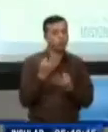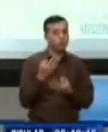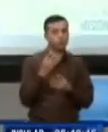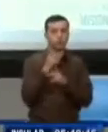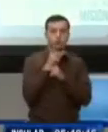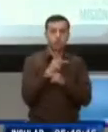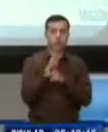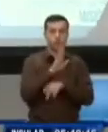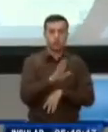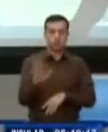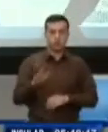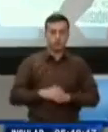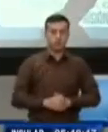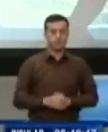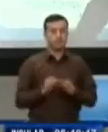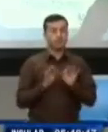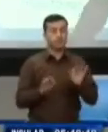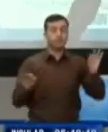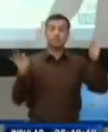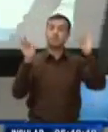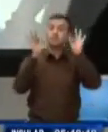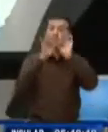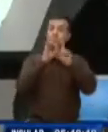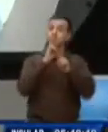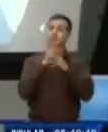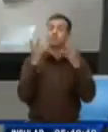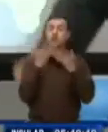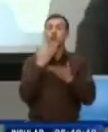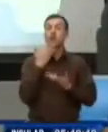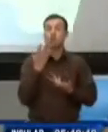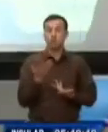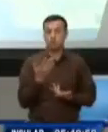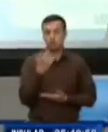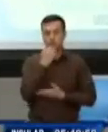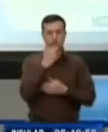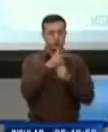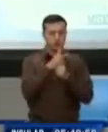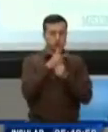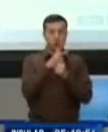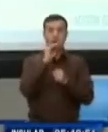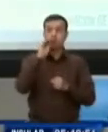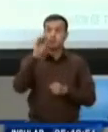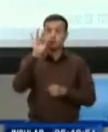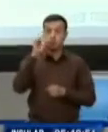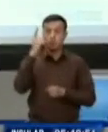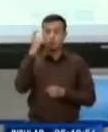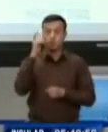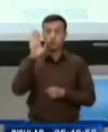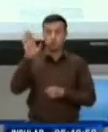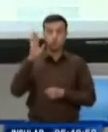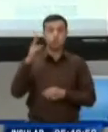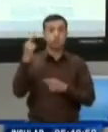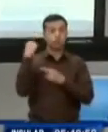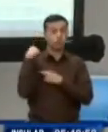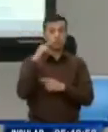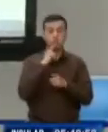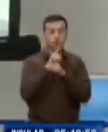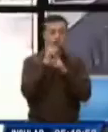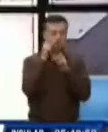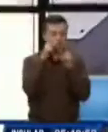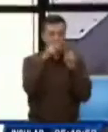exponerse. La respuesta fundamental es alertar al 911, al Sistema Integrado de